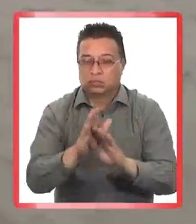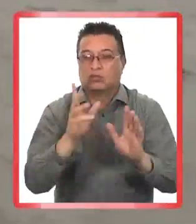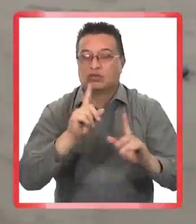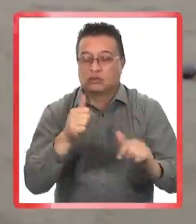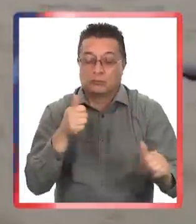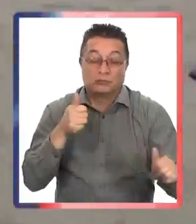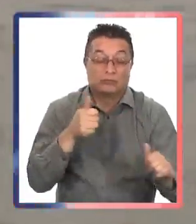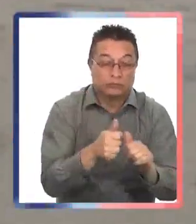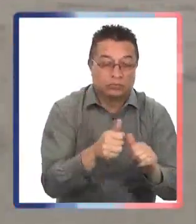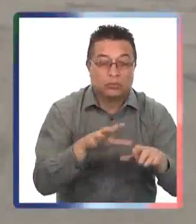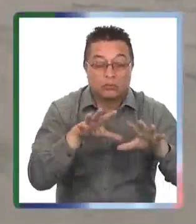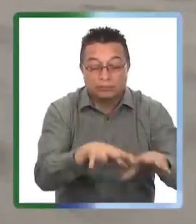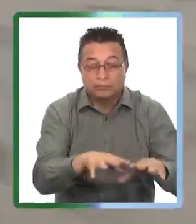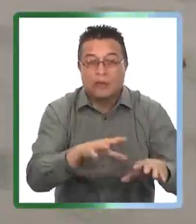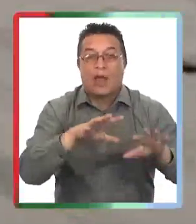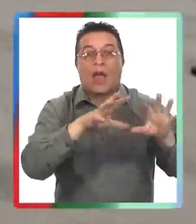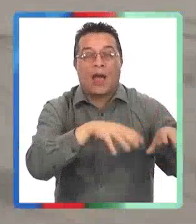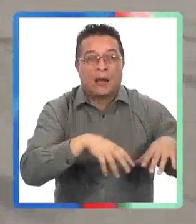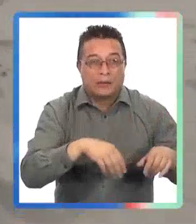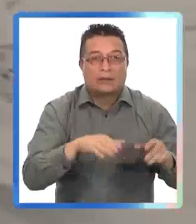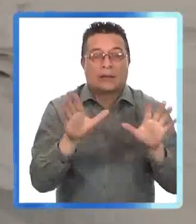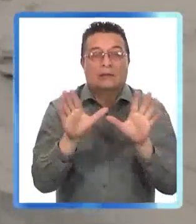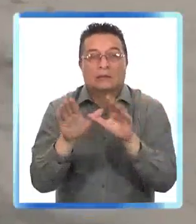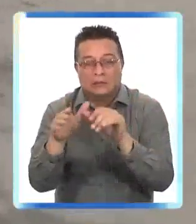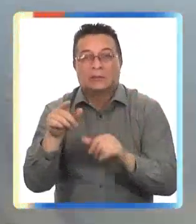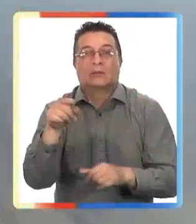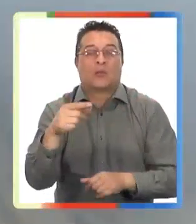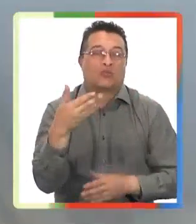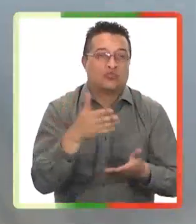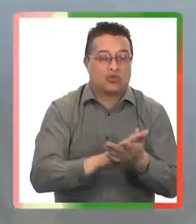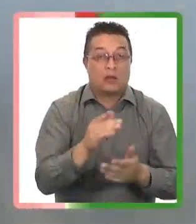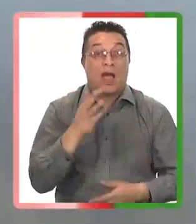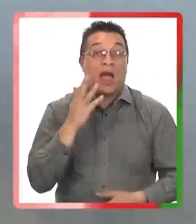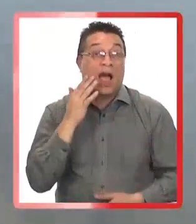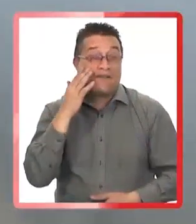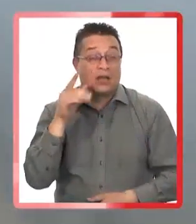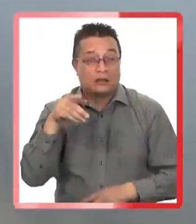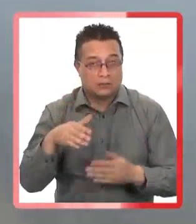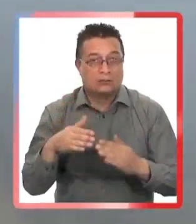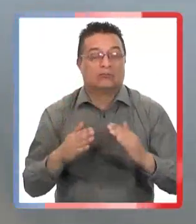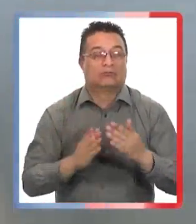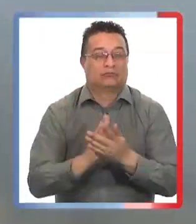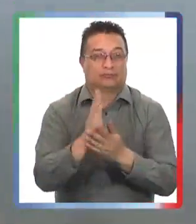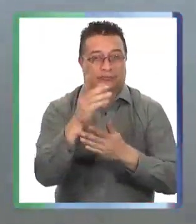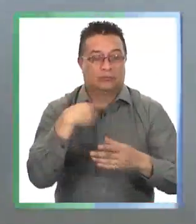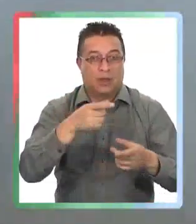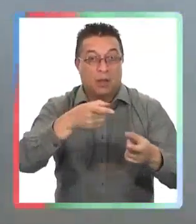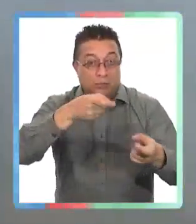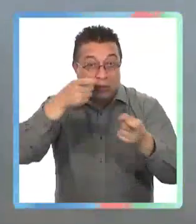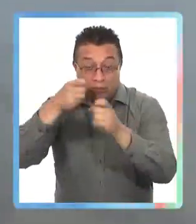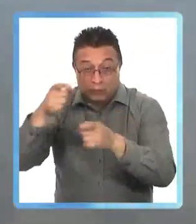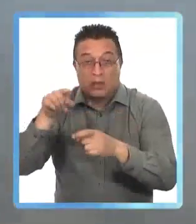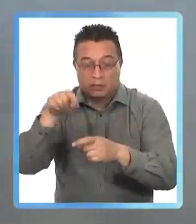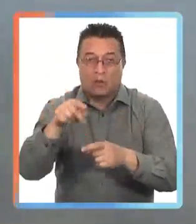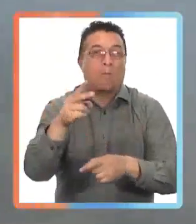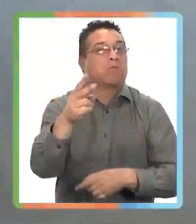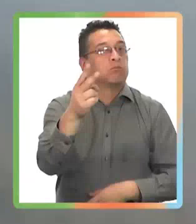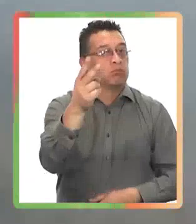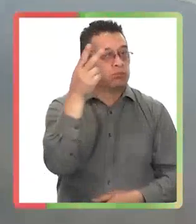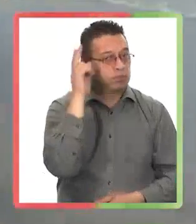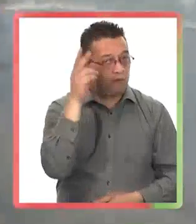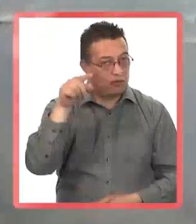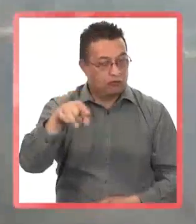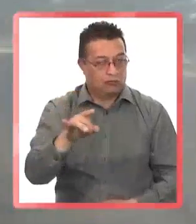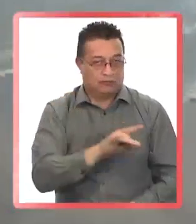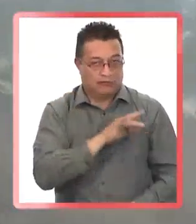precaución y no acercarse ni manipular aves o animales muertos. En abril comienza la temporada de caza y esta práctica ha quedado